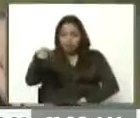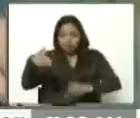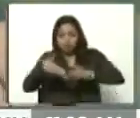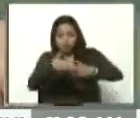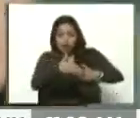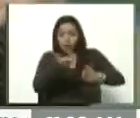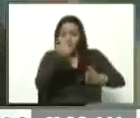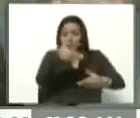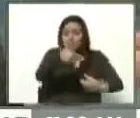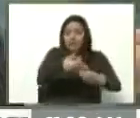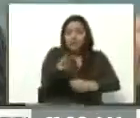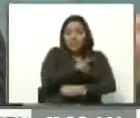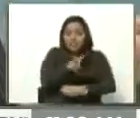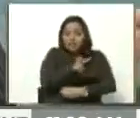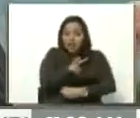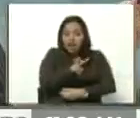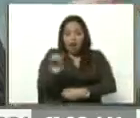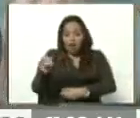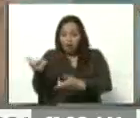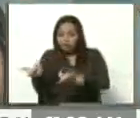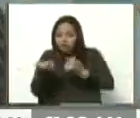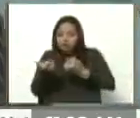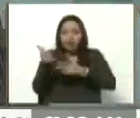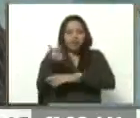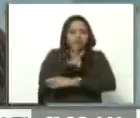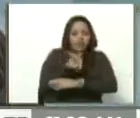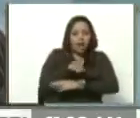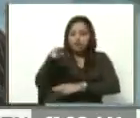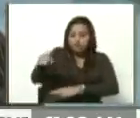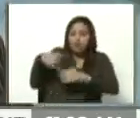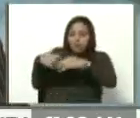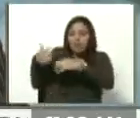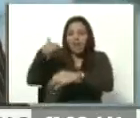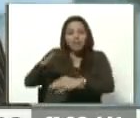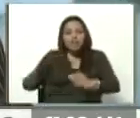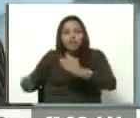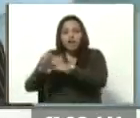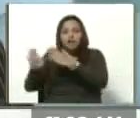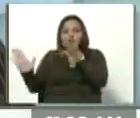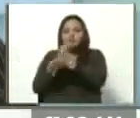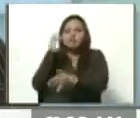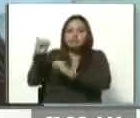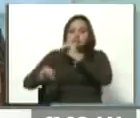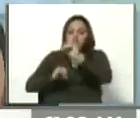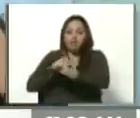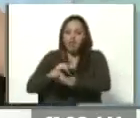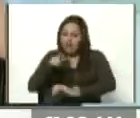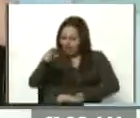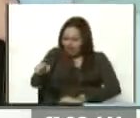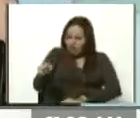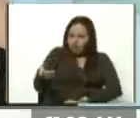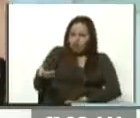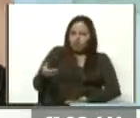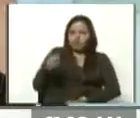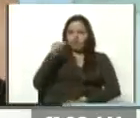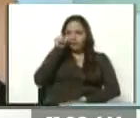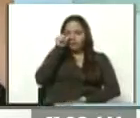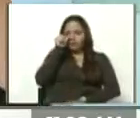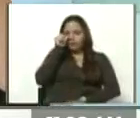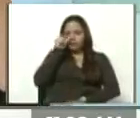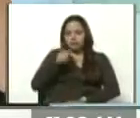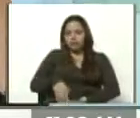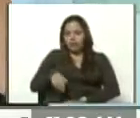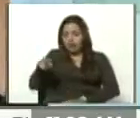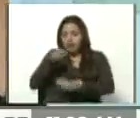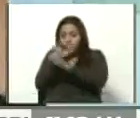pase petróleo a Venezuela o traiga inversión a Venezuela, su empresa va a ser bloqueada en materia internacional. Esa mentalidad ha